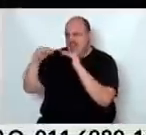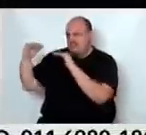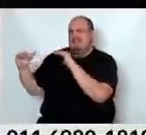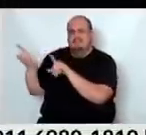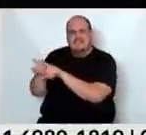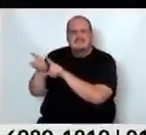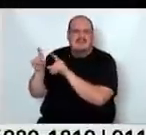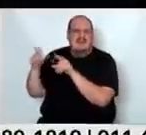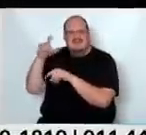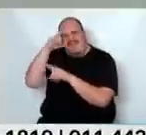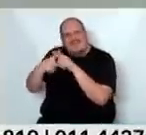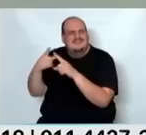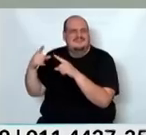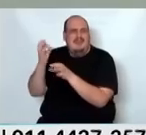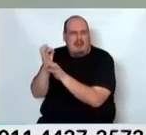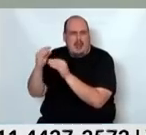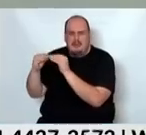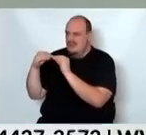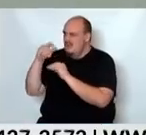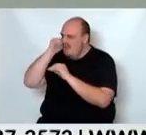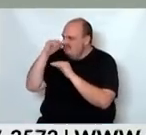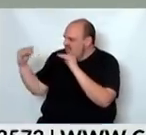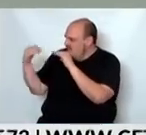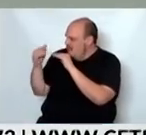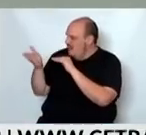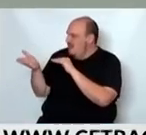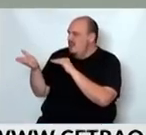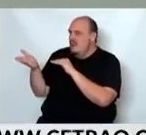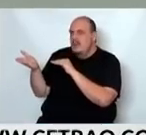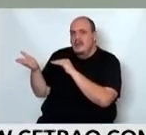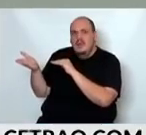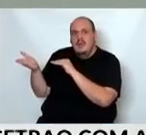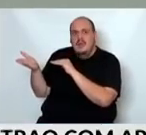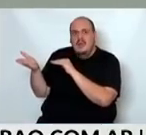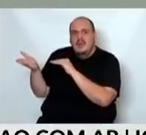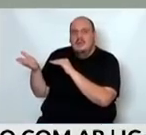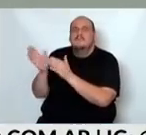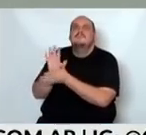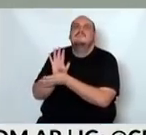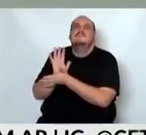colegio, y vos decís, tiene mi edad, y